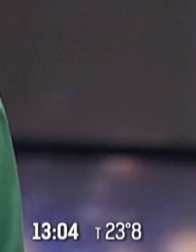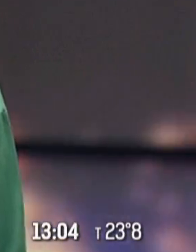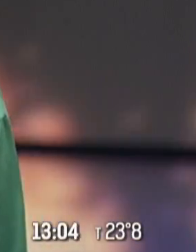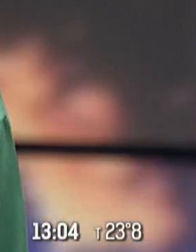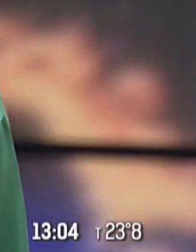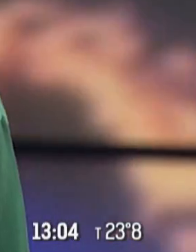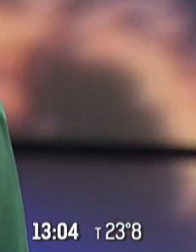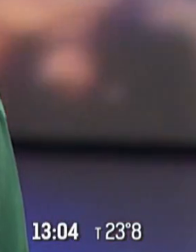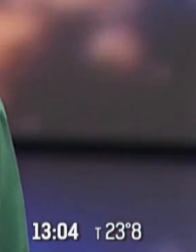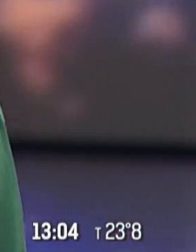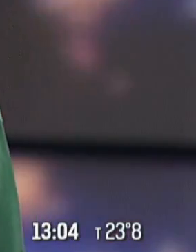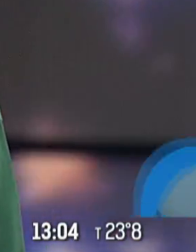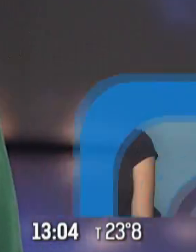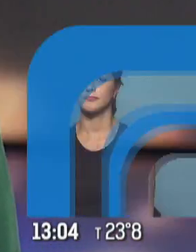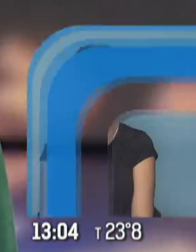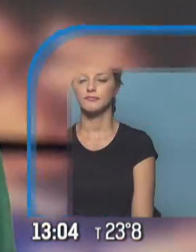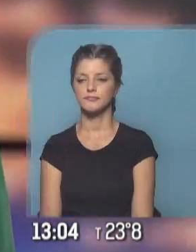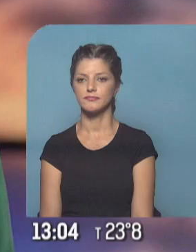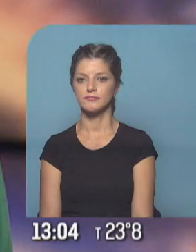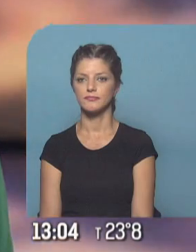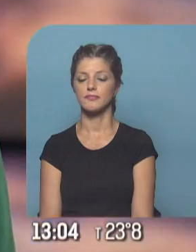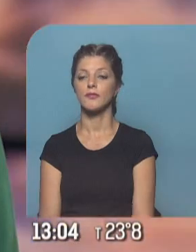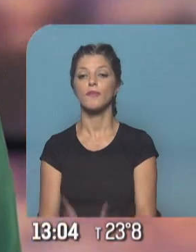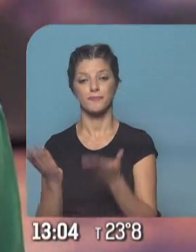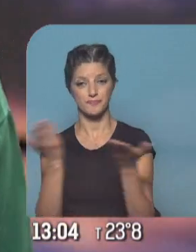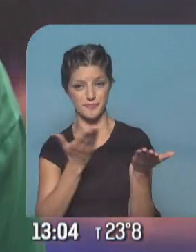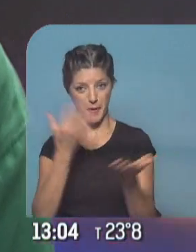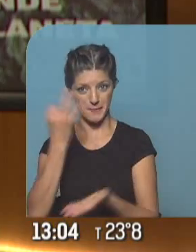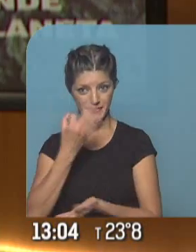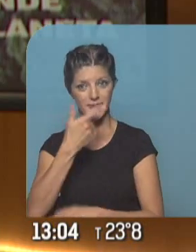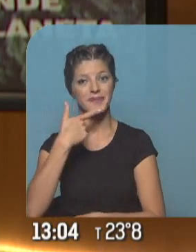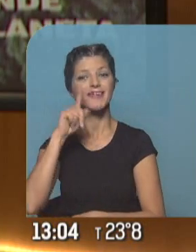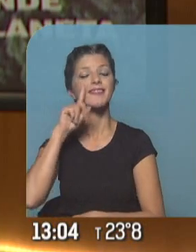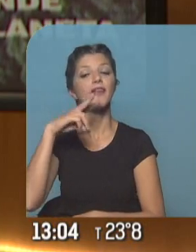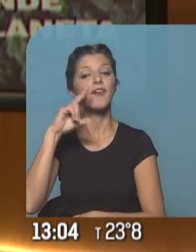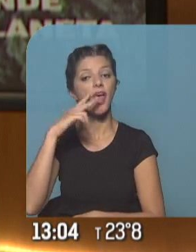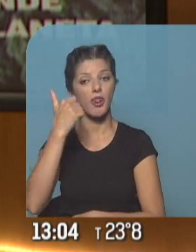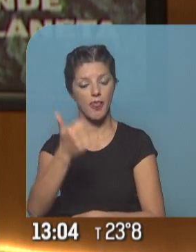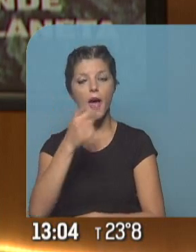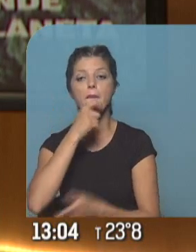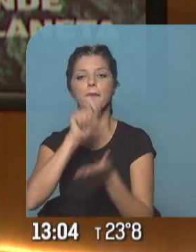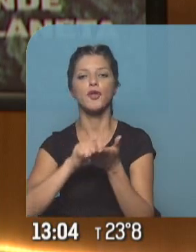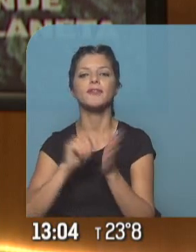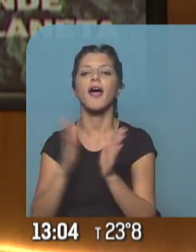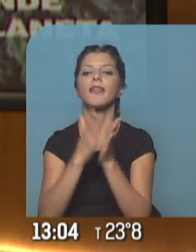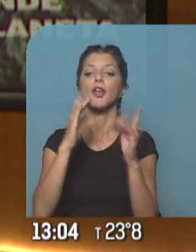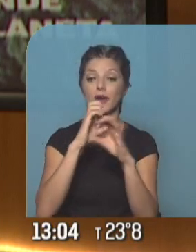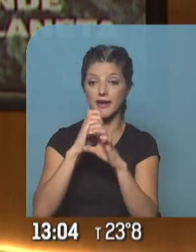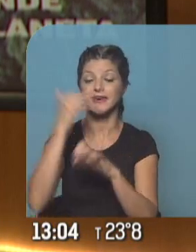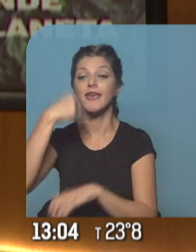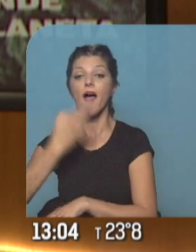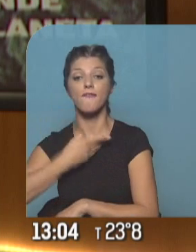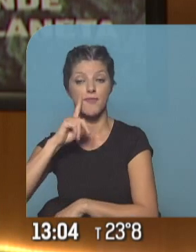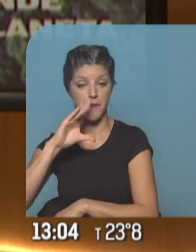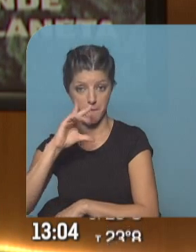Le dijimos que íbamos a analizar este tema con una invitada especial y está con nosotros Silvina Egui, periodista del diario Clarín y de la revista Anfibia y autora